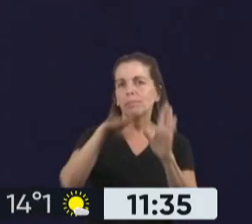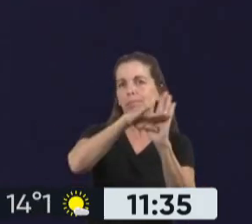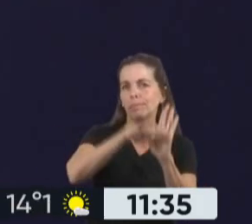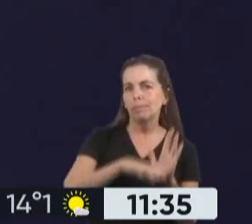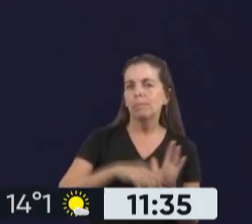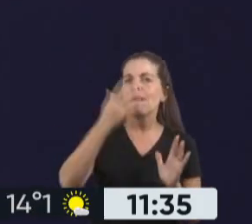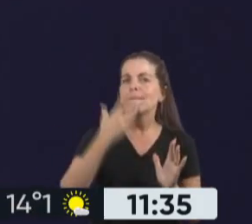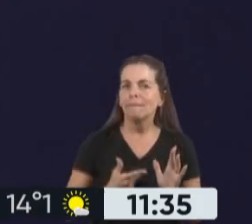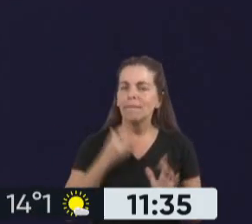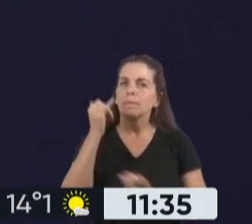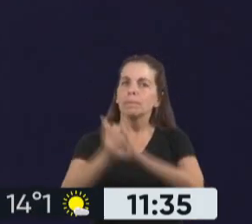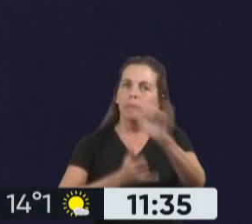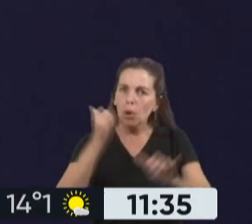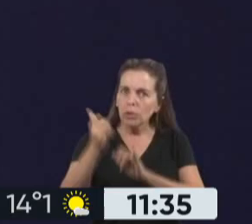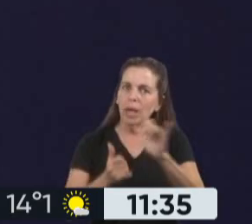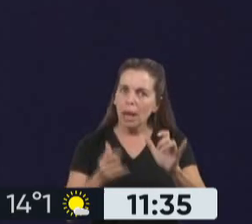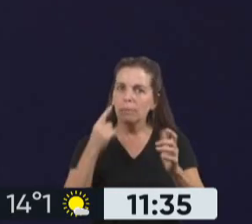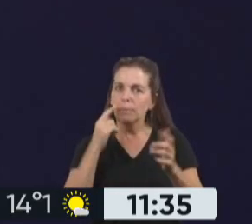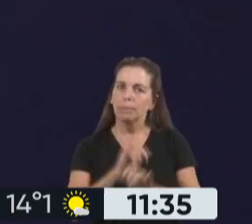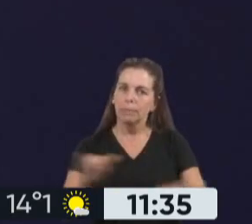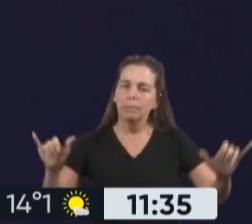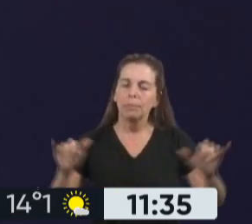que me gustaría o que nos gustaría hacer.